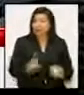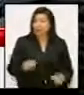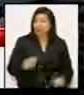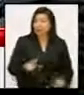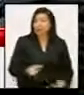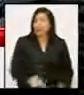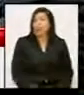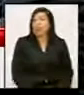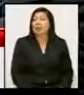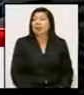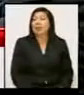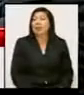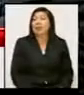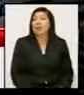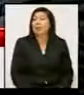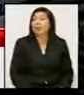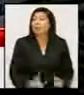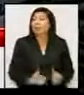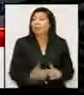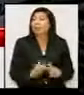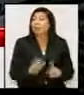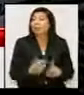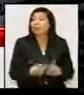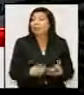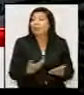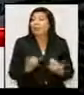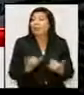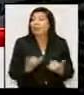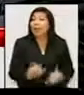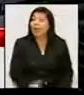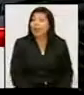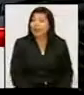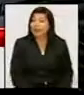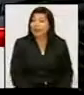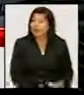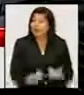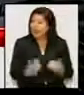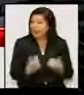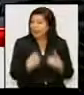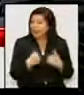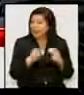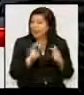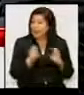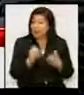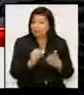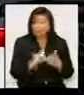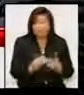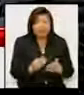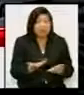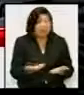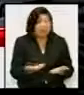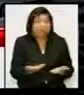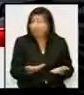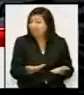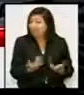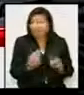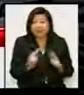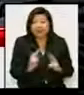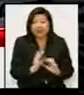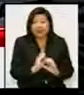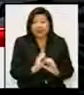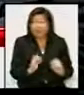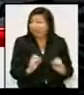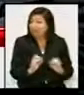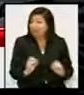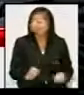la capacidad de carga del santuario. Entonces, acá tenemos un tema trascendental que no nos estamos dando cuenta,